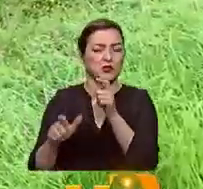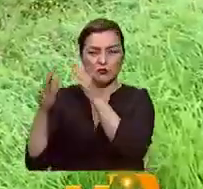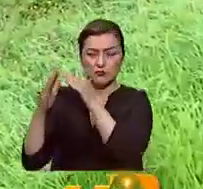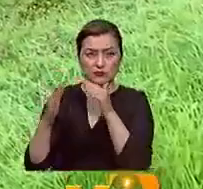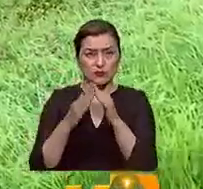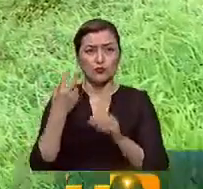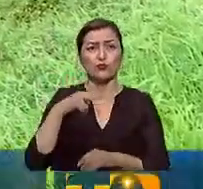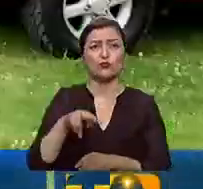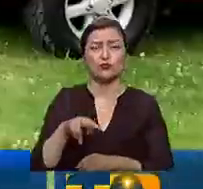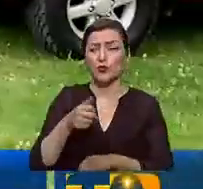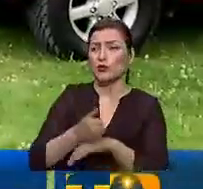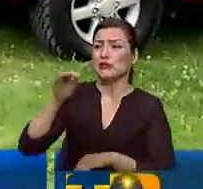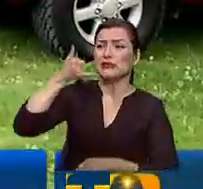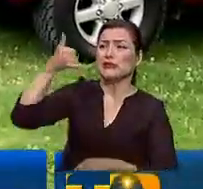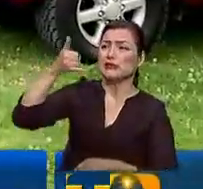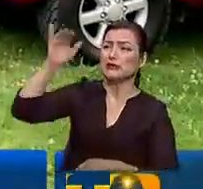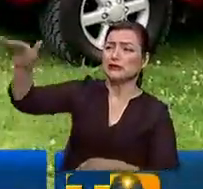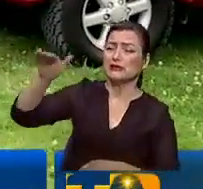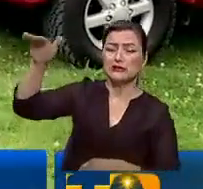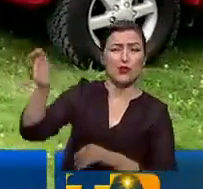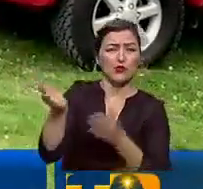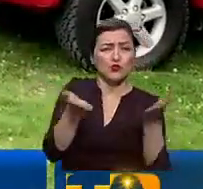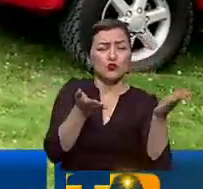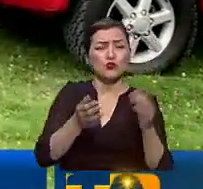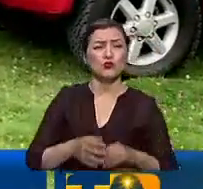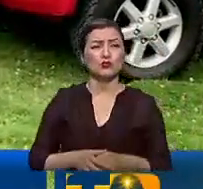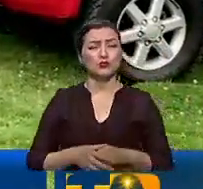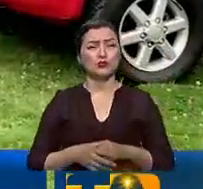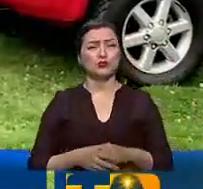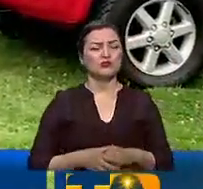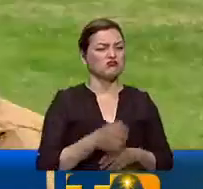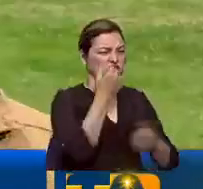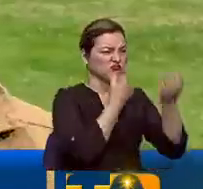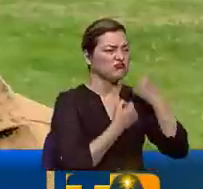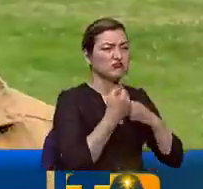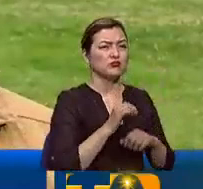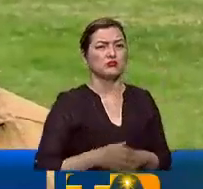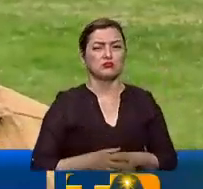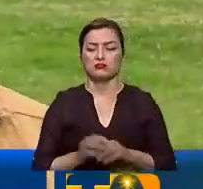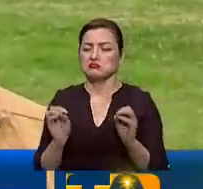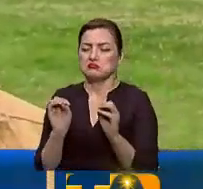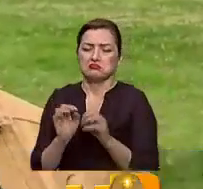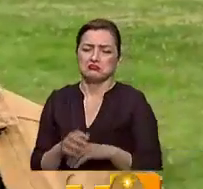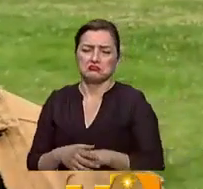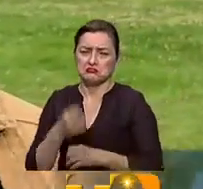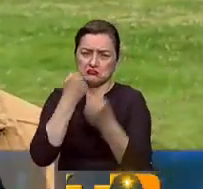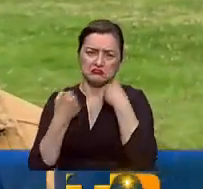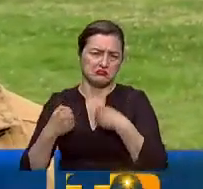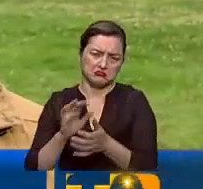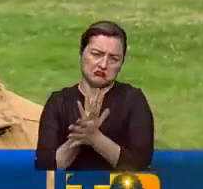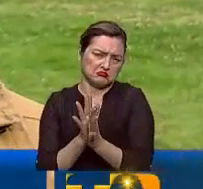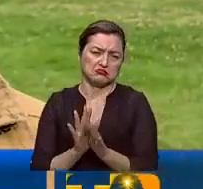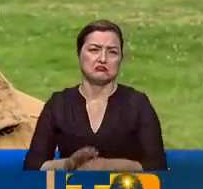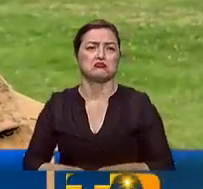sector alertaron a las autoridades. ¿De pronto huella de golpes, violencia? No. Ya, como le